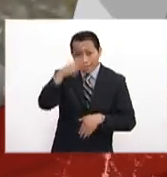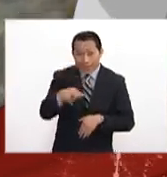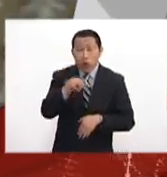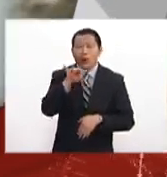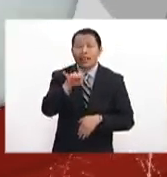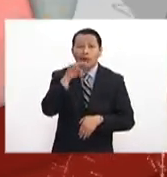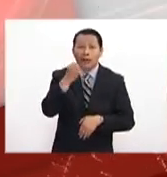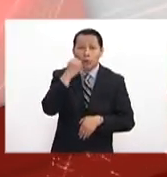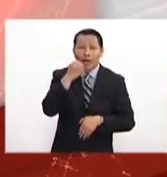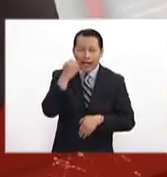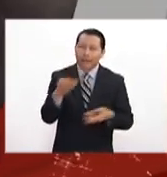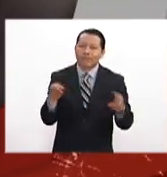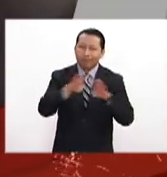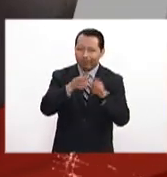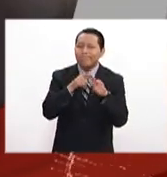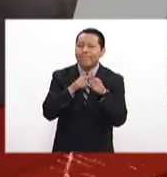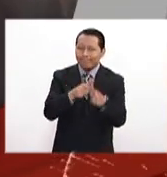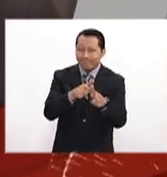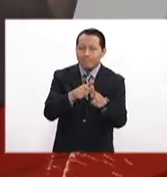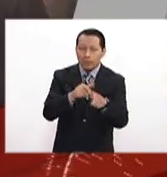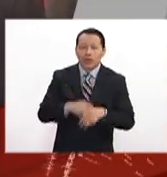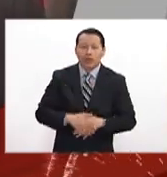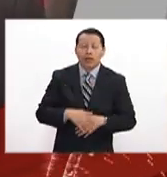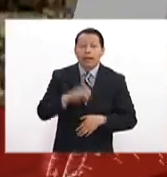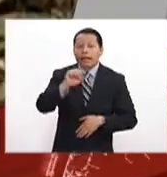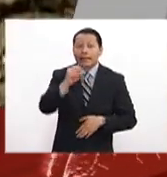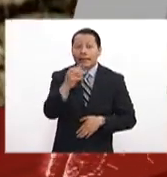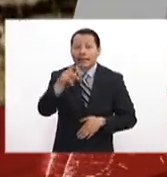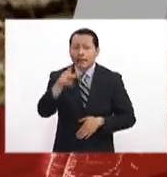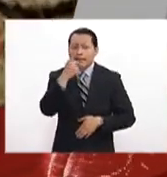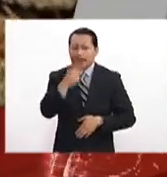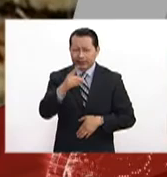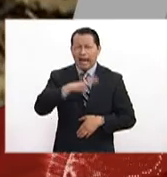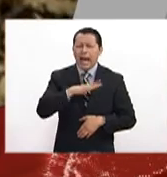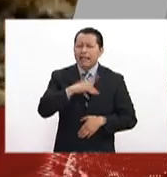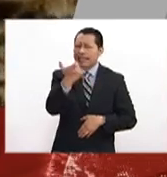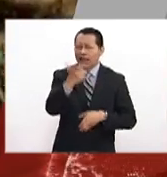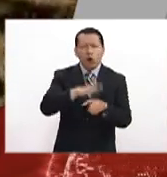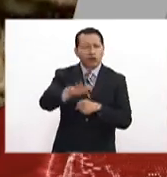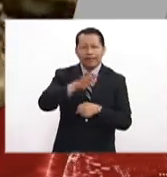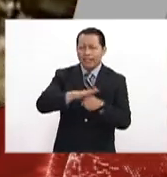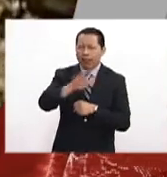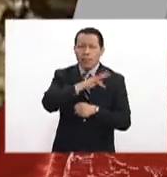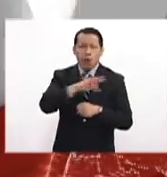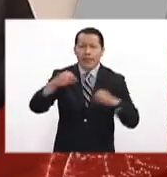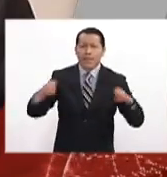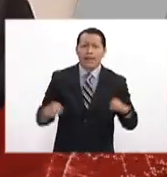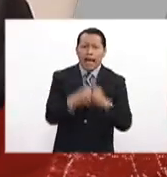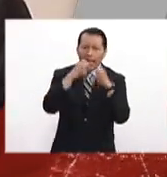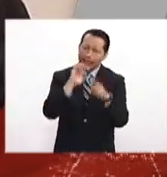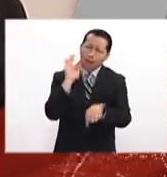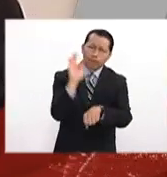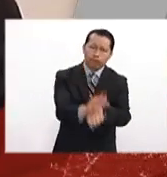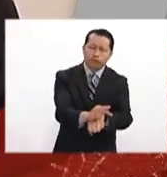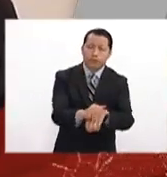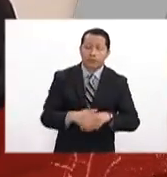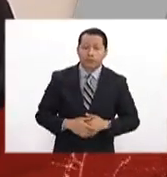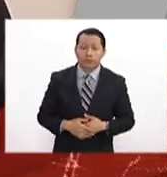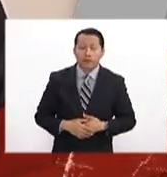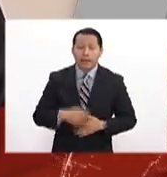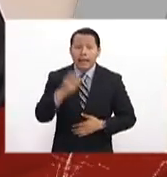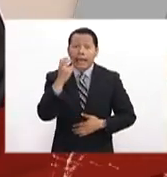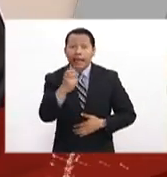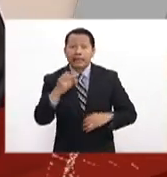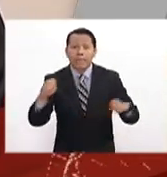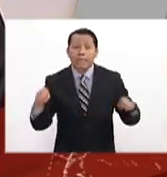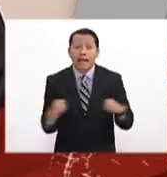seguirán cerrados. La Secretaría de Hacienda confirma que hay recursos suficientes para atender la emergencia. Para hacer frente a esta